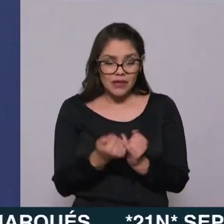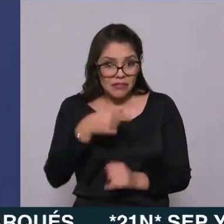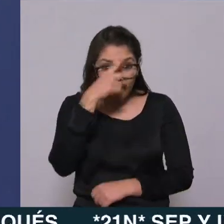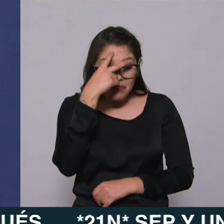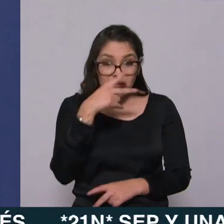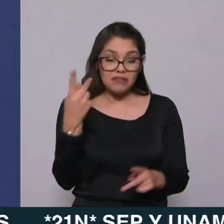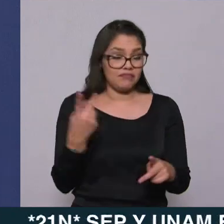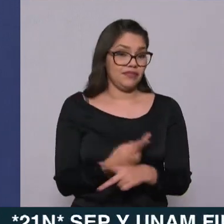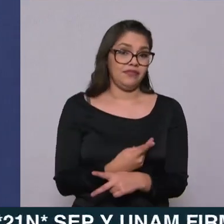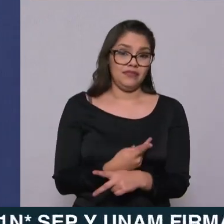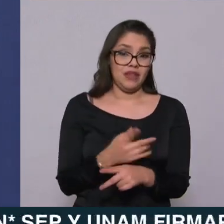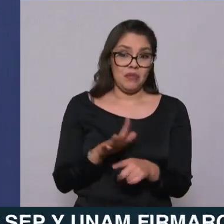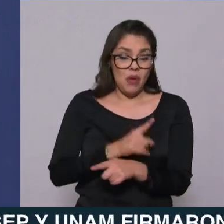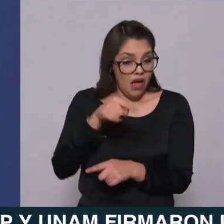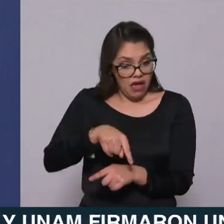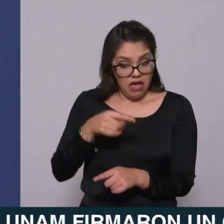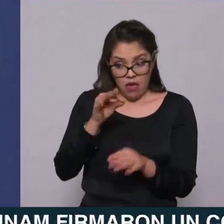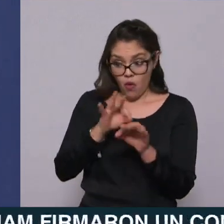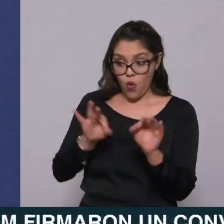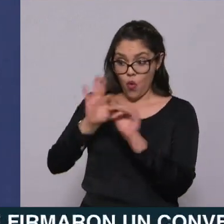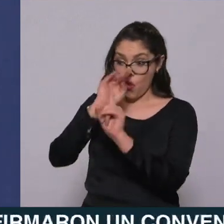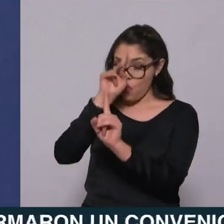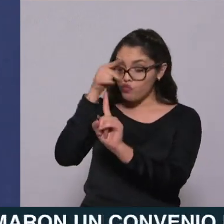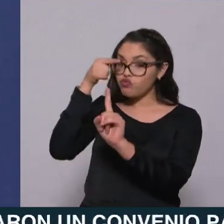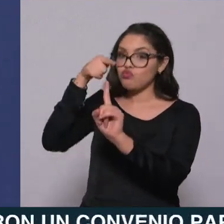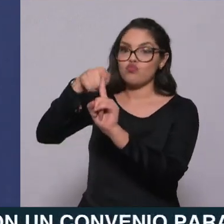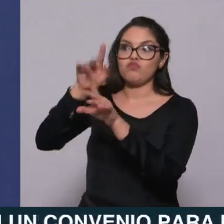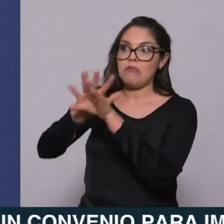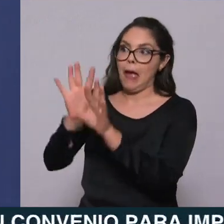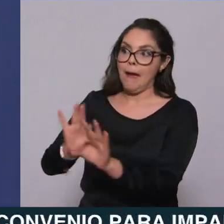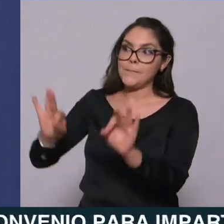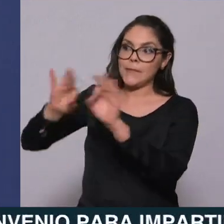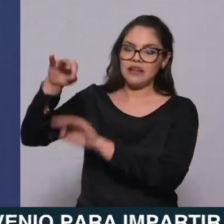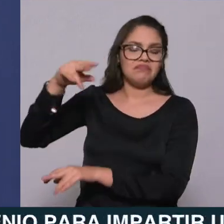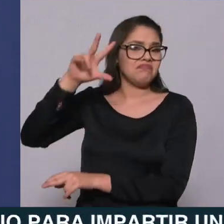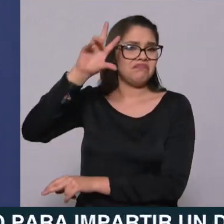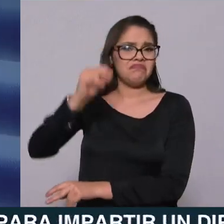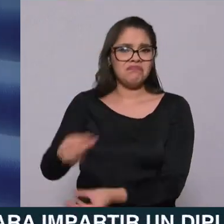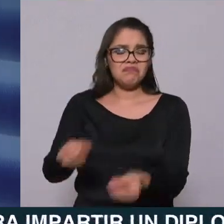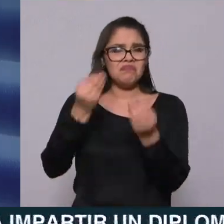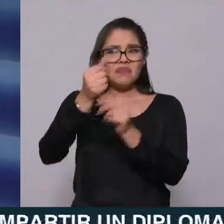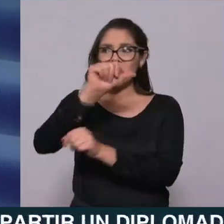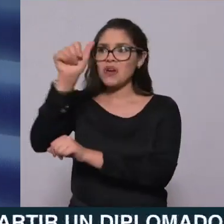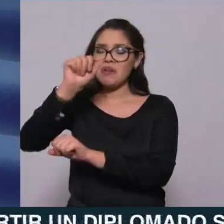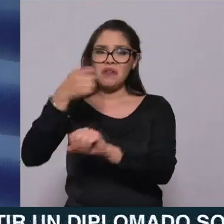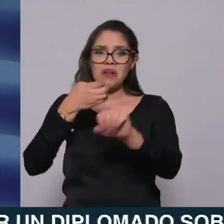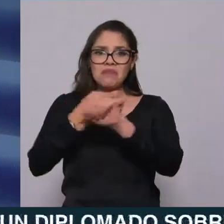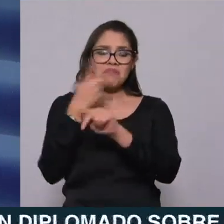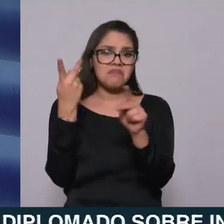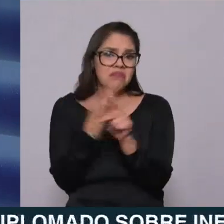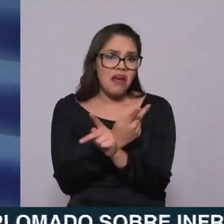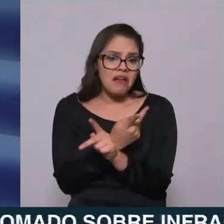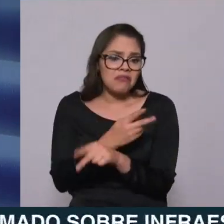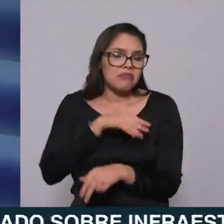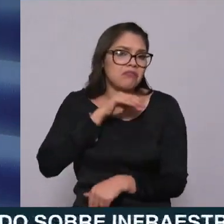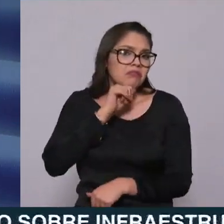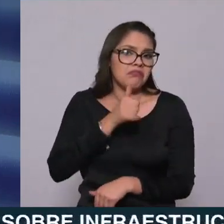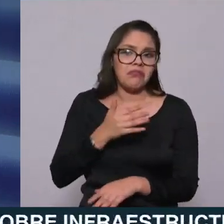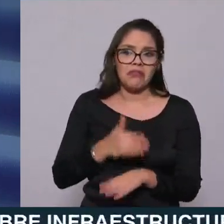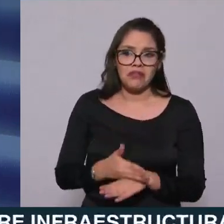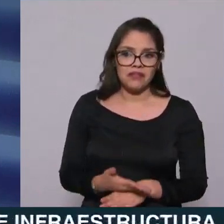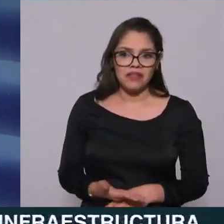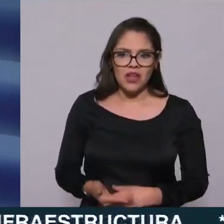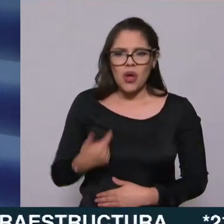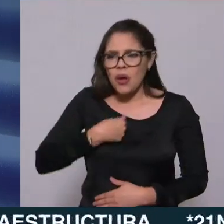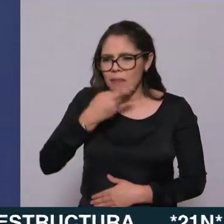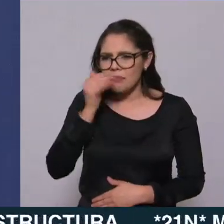sin duda no es un problema que se focalice en la Ciudad de México. Hay muchos estados en los que se dan los crímenes, y yo te preguntaría, ¿qué es lo que hace falta? ¿Por qué